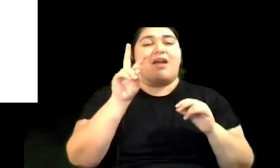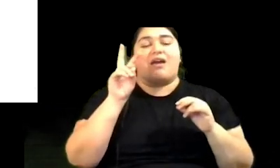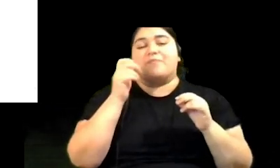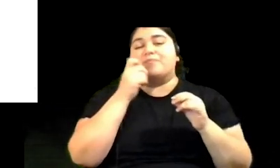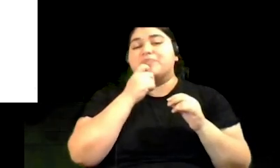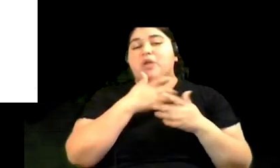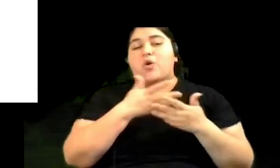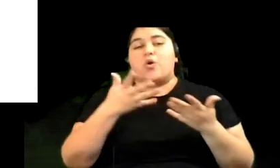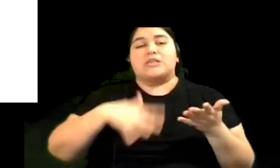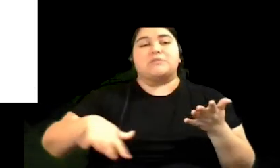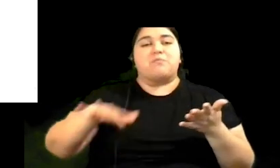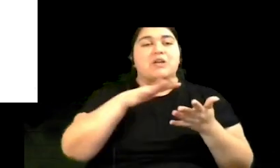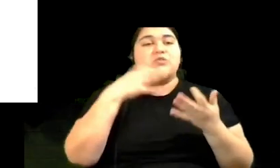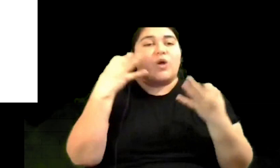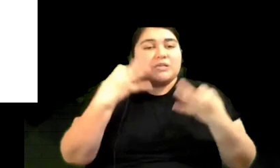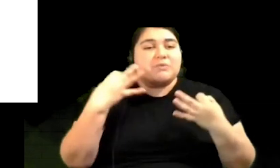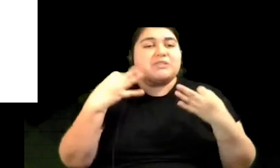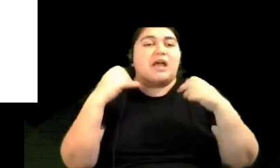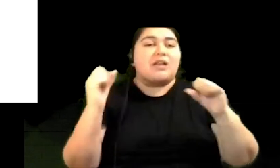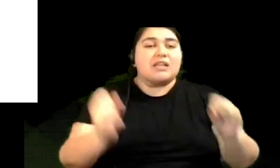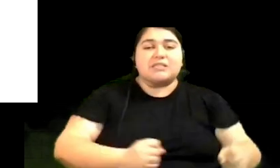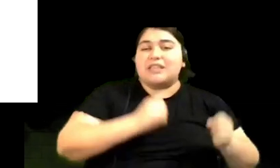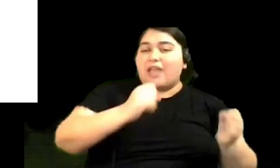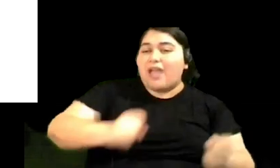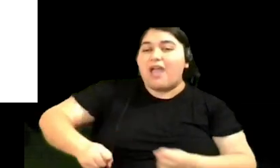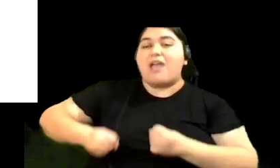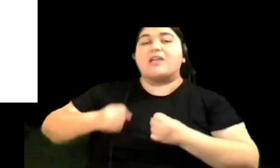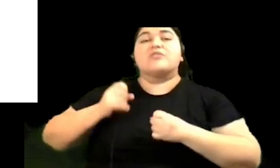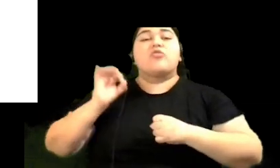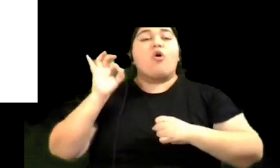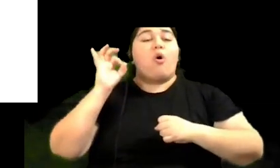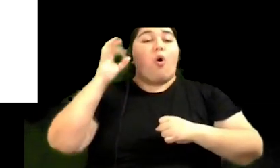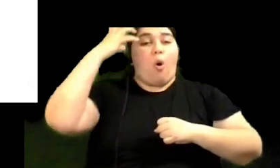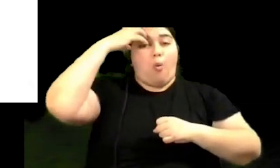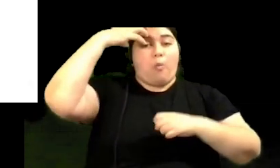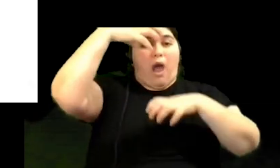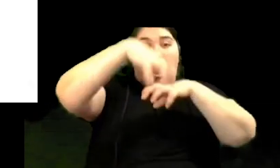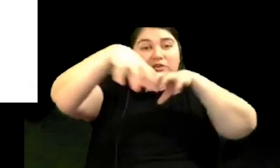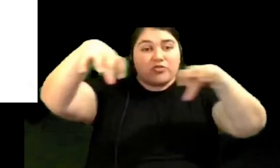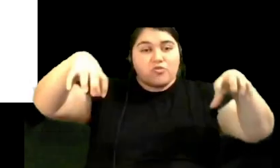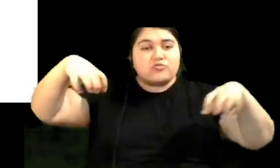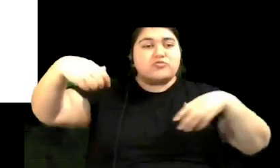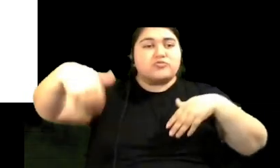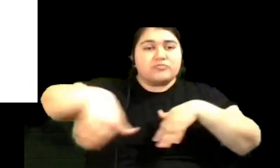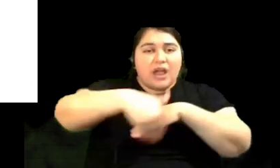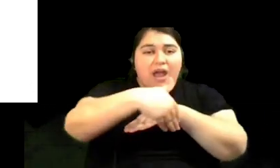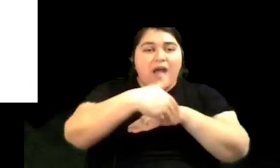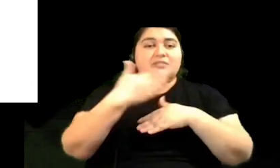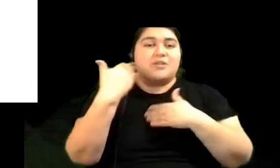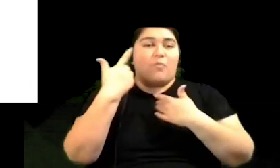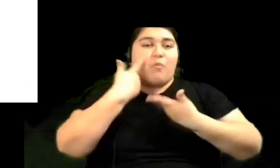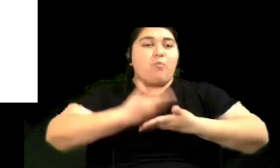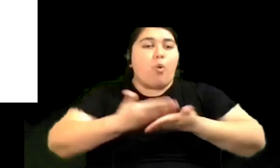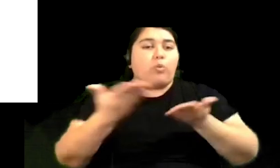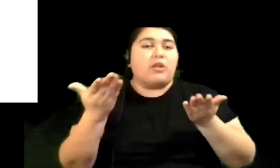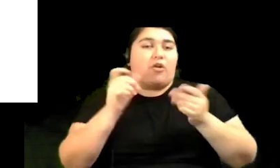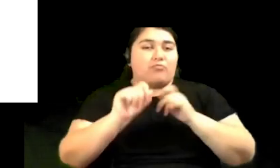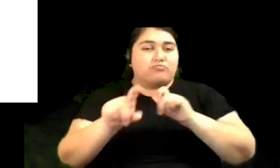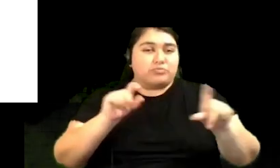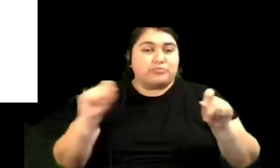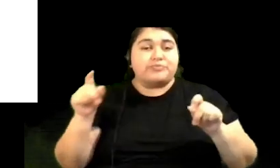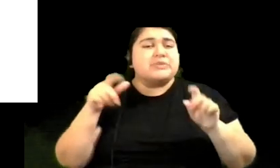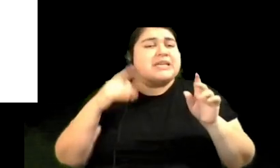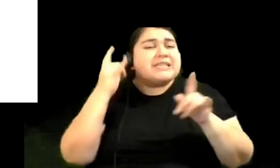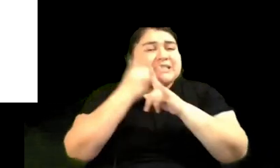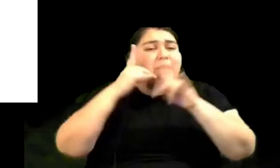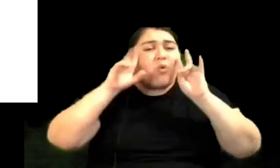un espacio específico para hacer skate, por ejemplo, baños públicos, mejora toda la infraestructura con relación al turista.